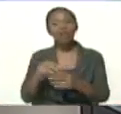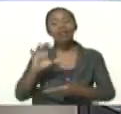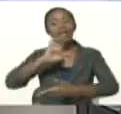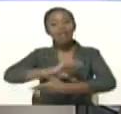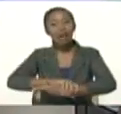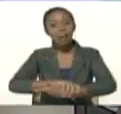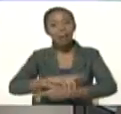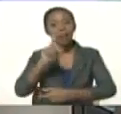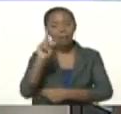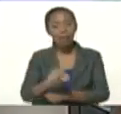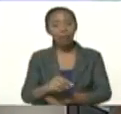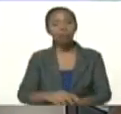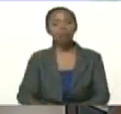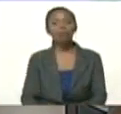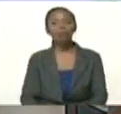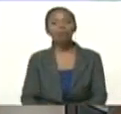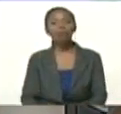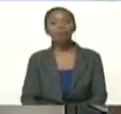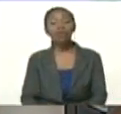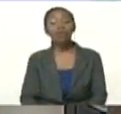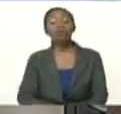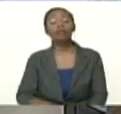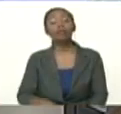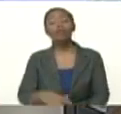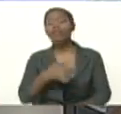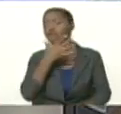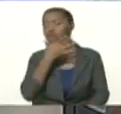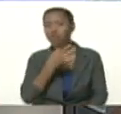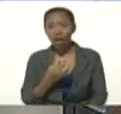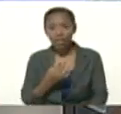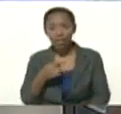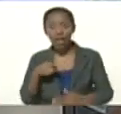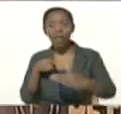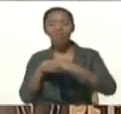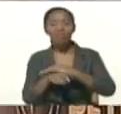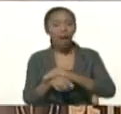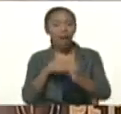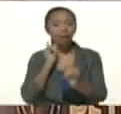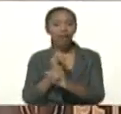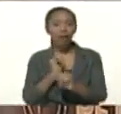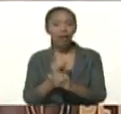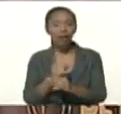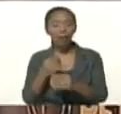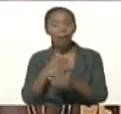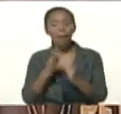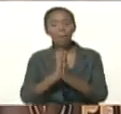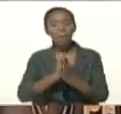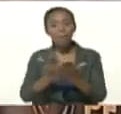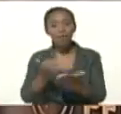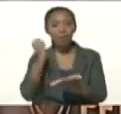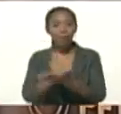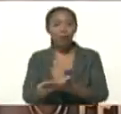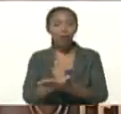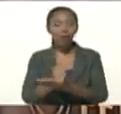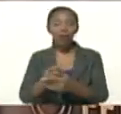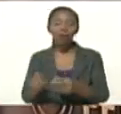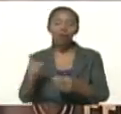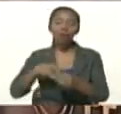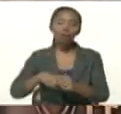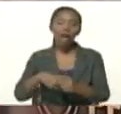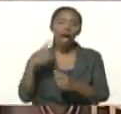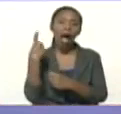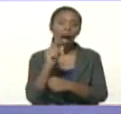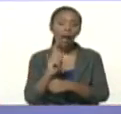compañero Gustavo Vizcaíno, y es simplemente ingresar a la página web donde aparece pasaporte, incluye si es prórroga o